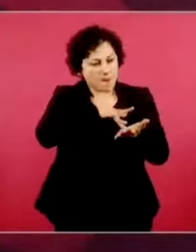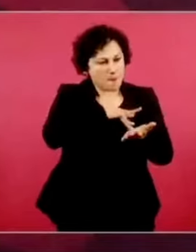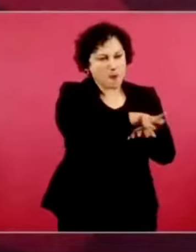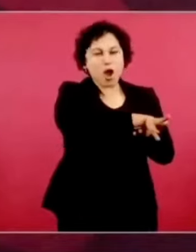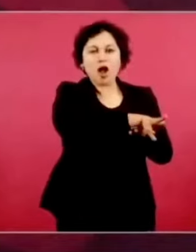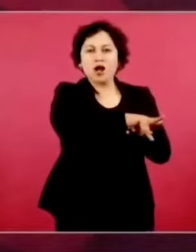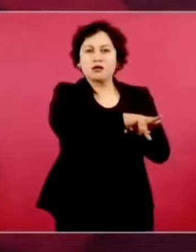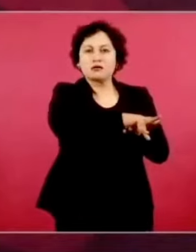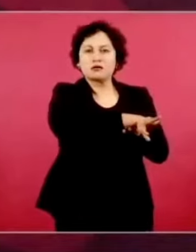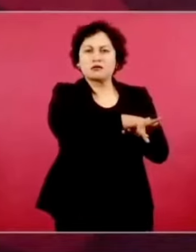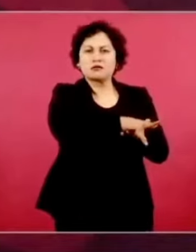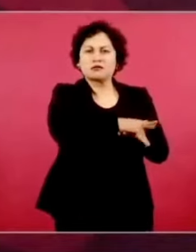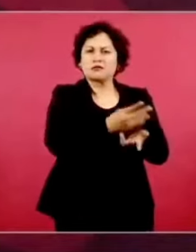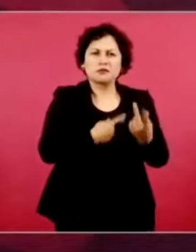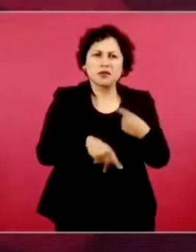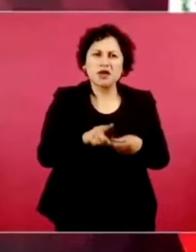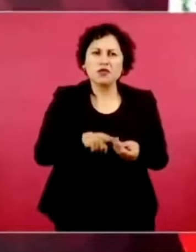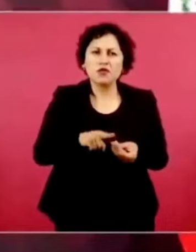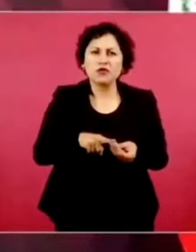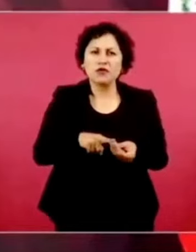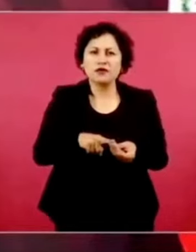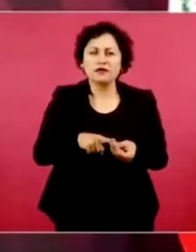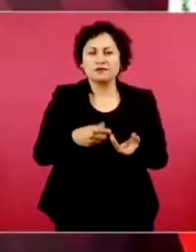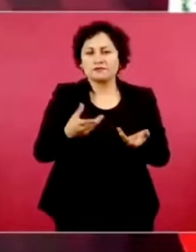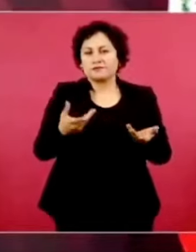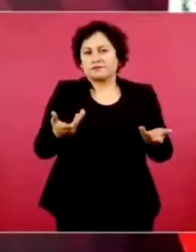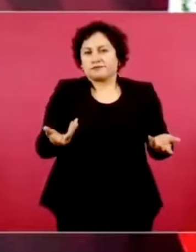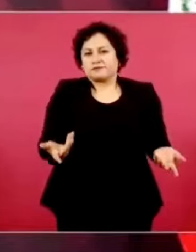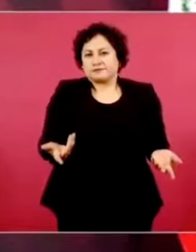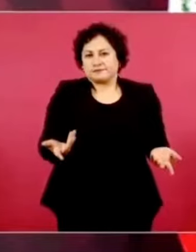¿Qué no quería Hidalgo?